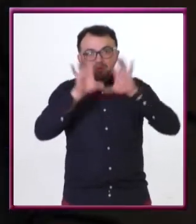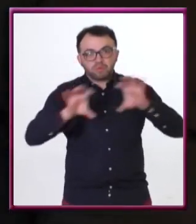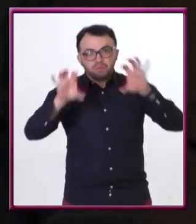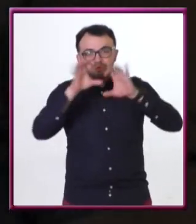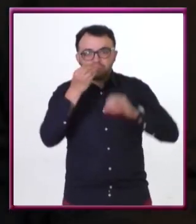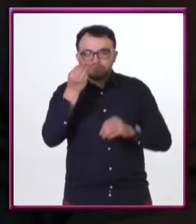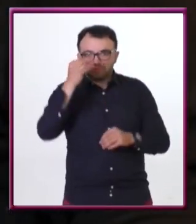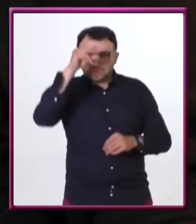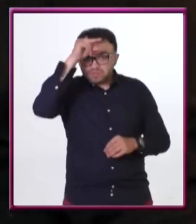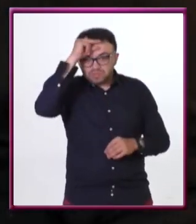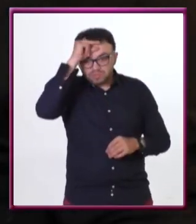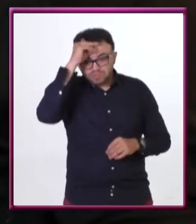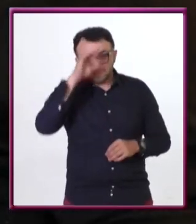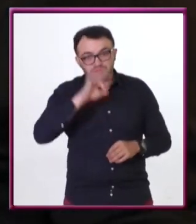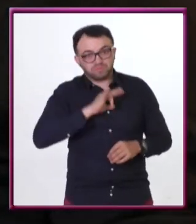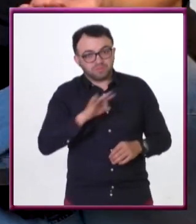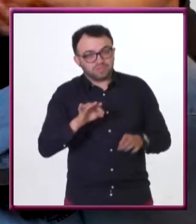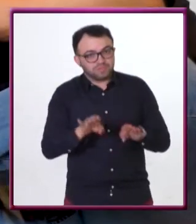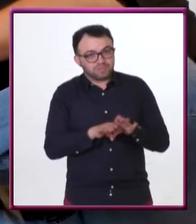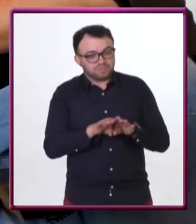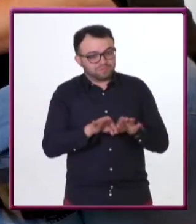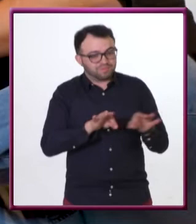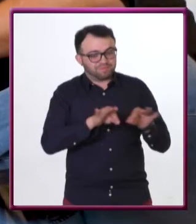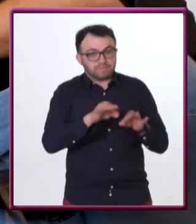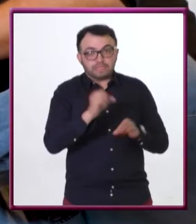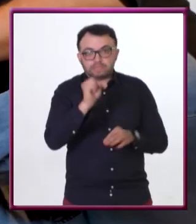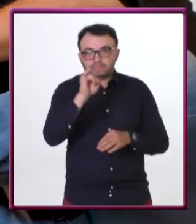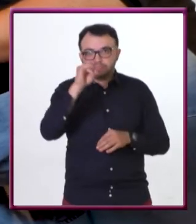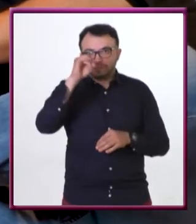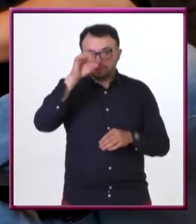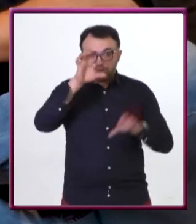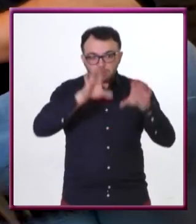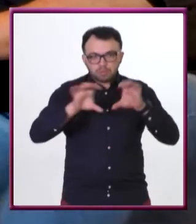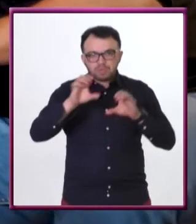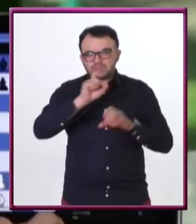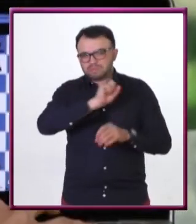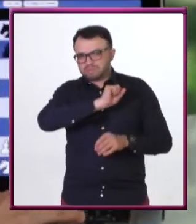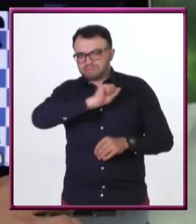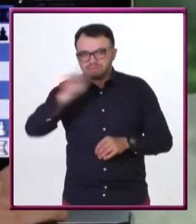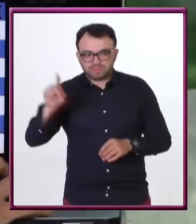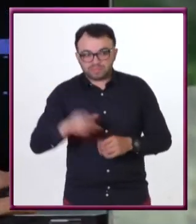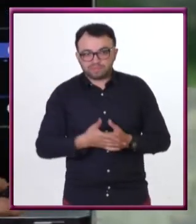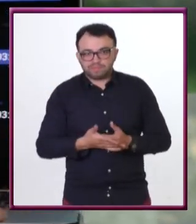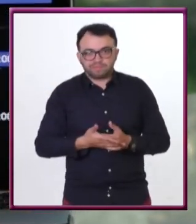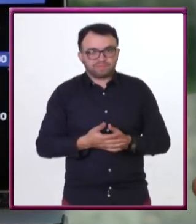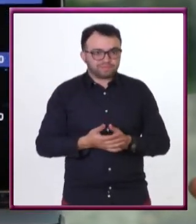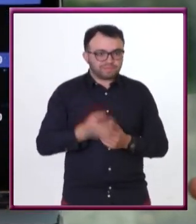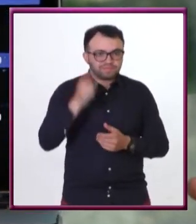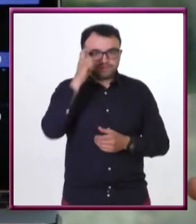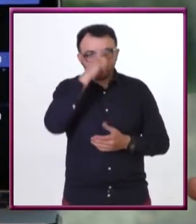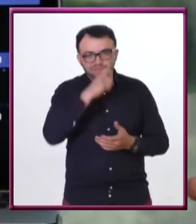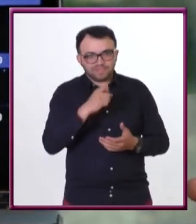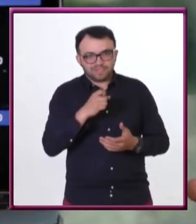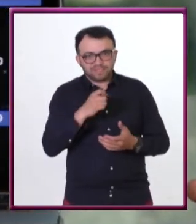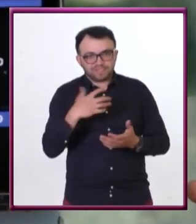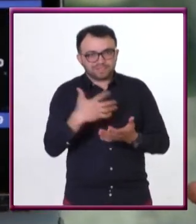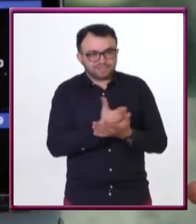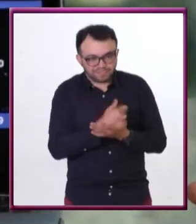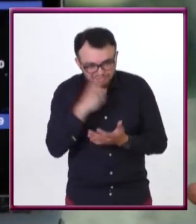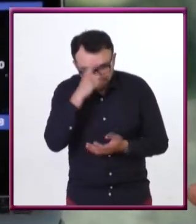ganarles. ¿Cómo? ¿Se pueden predecir jugadas? Más o menos. Mira, cuando cada jugador hace el primer